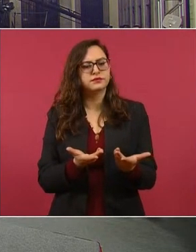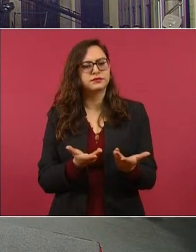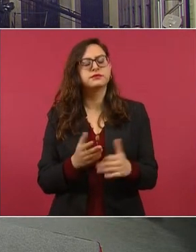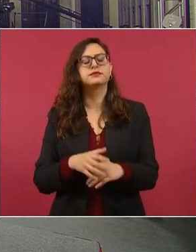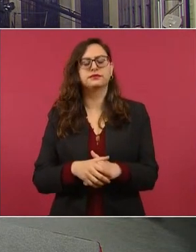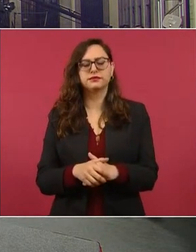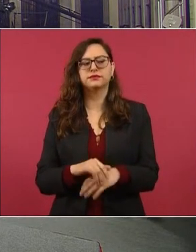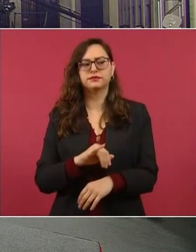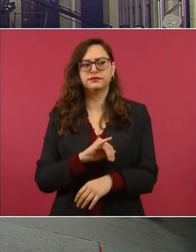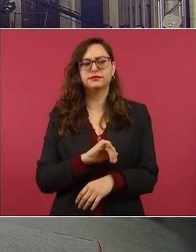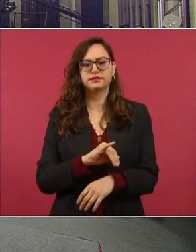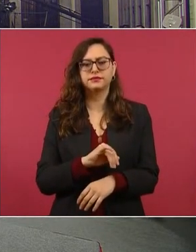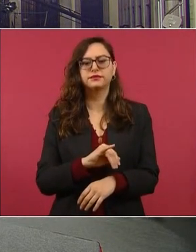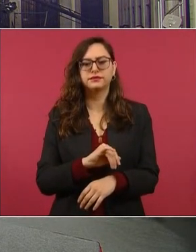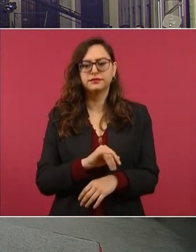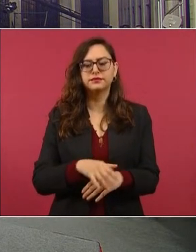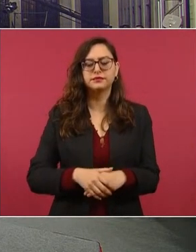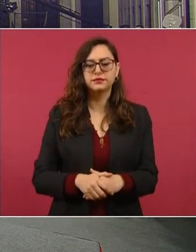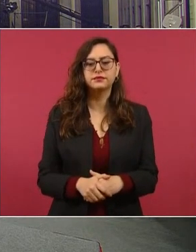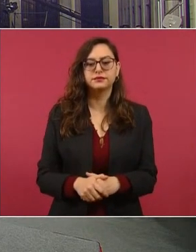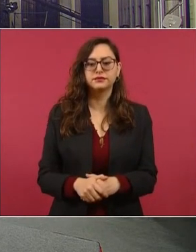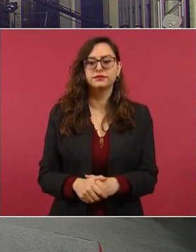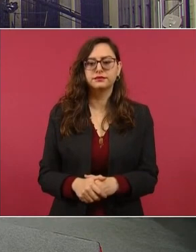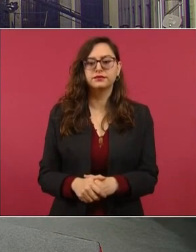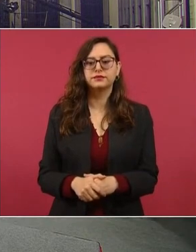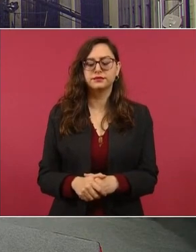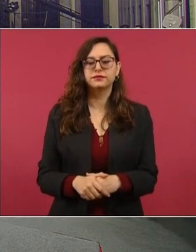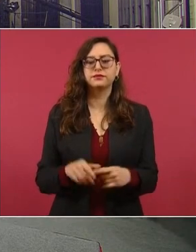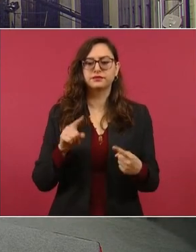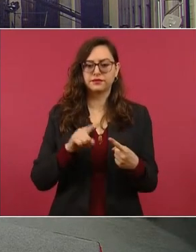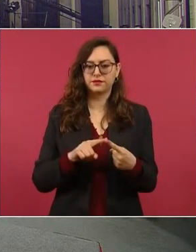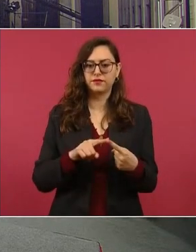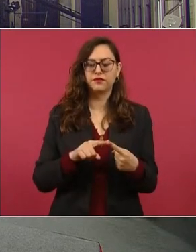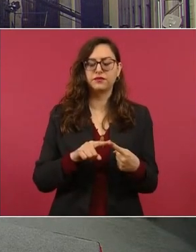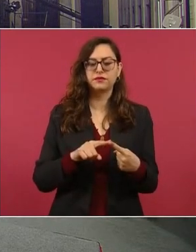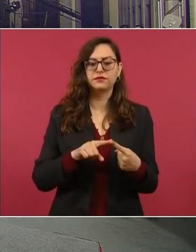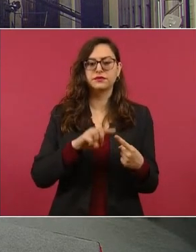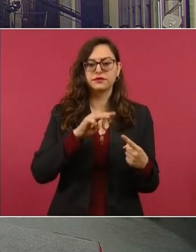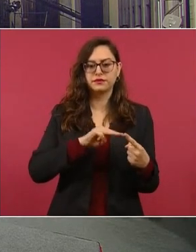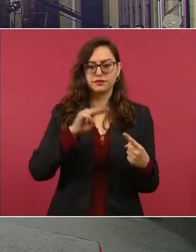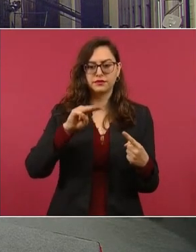Sí, sí. Michoacán,